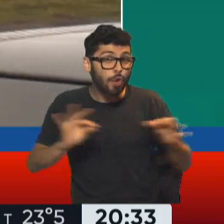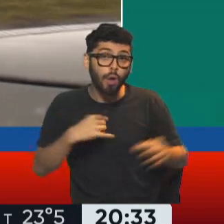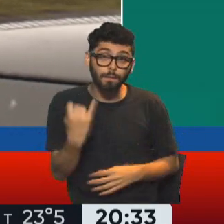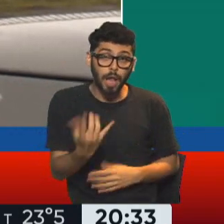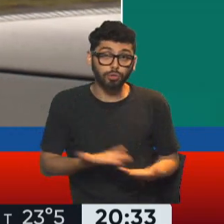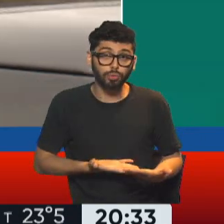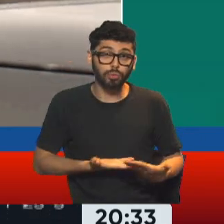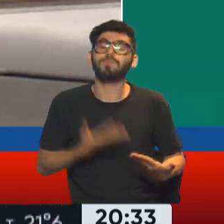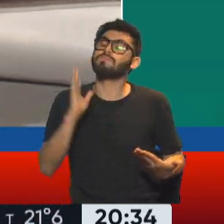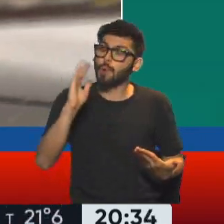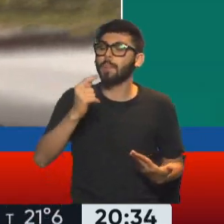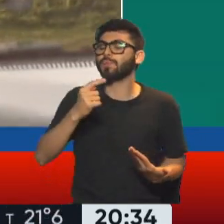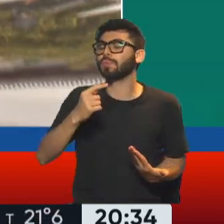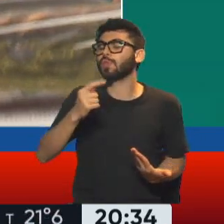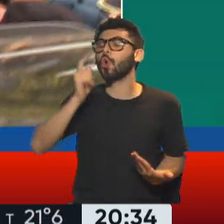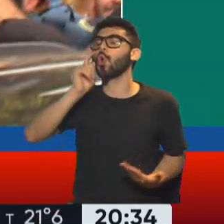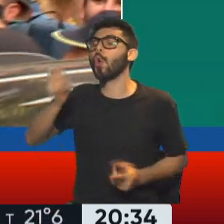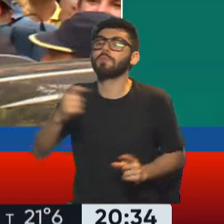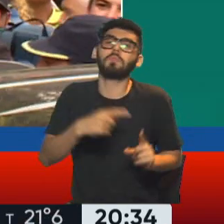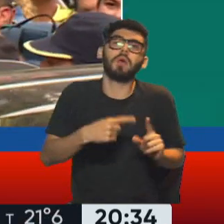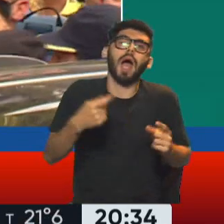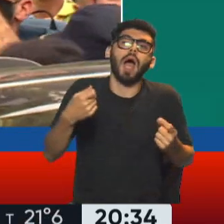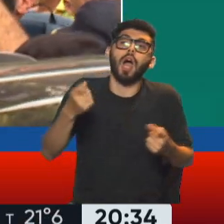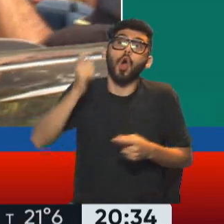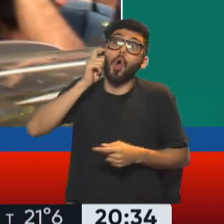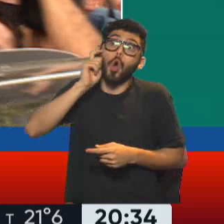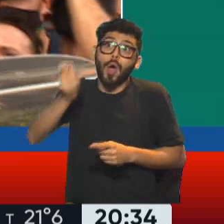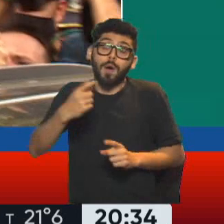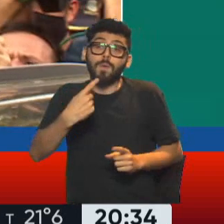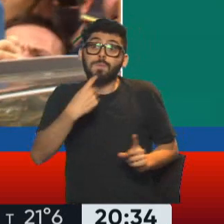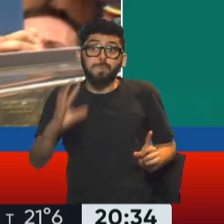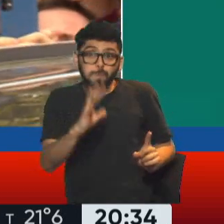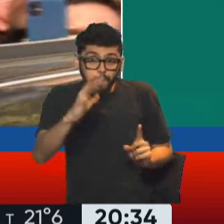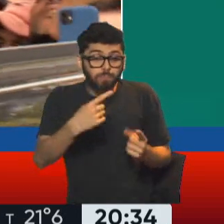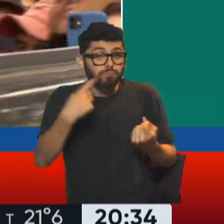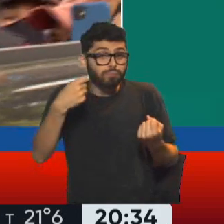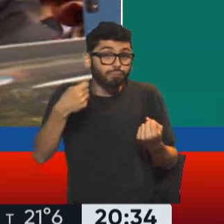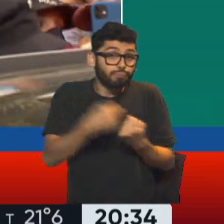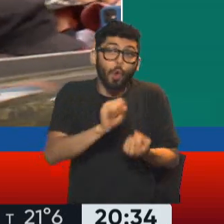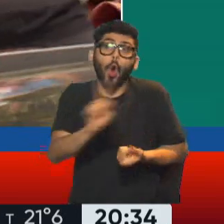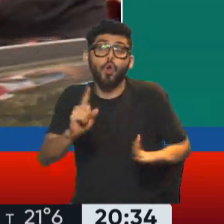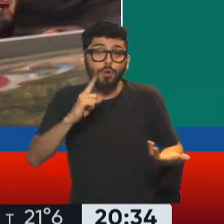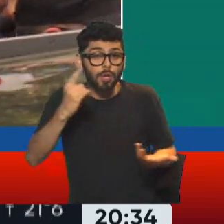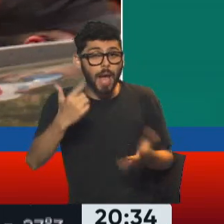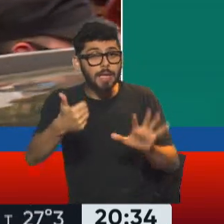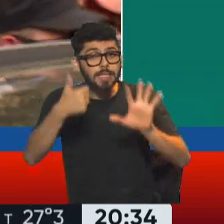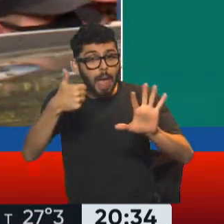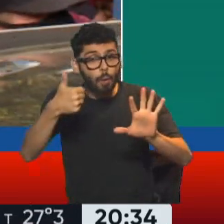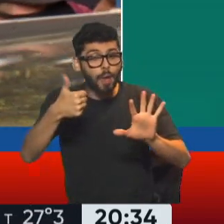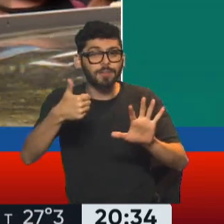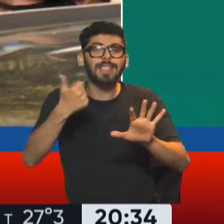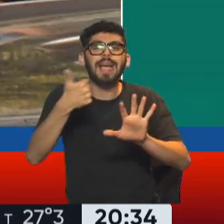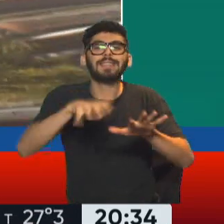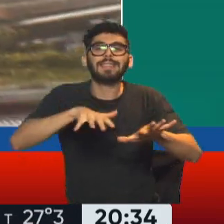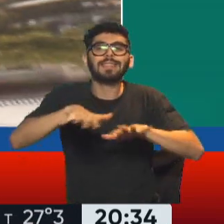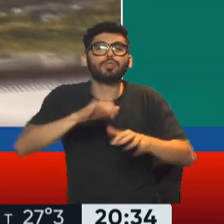que Macri pueda estar de acuerdo o no de acuerdo con esa imputación, le describió 6 hechos. Se los describió con todo